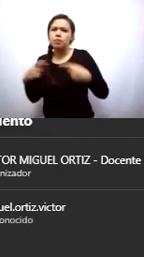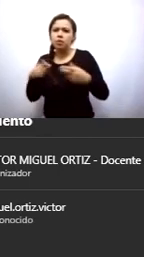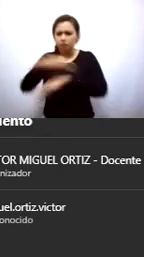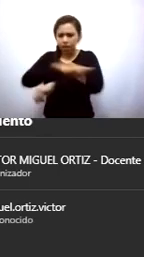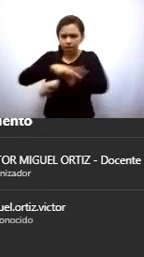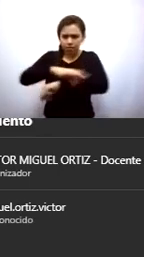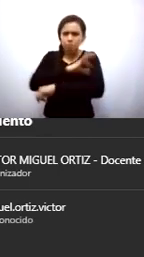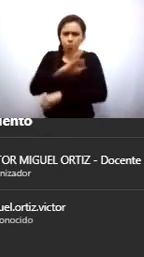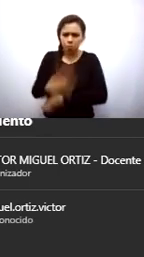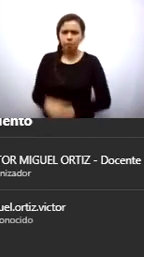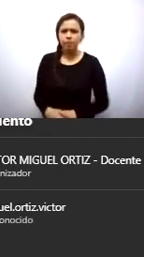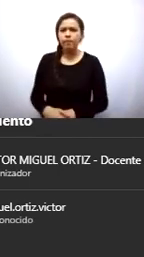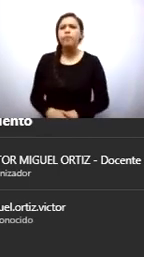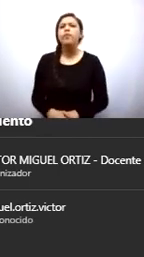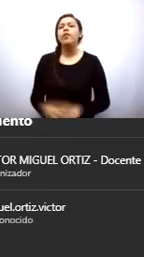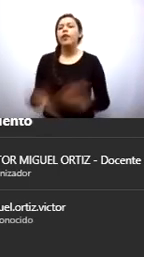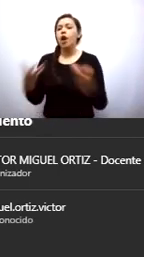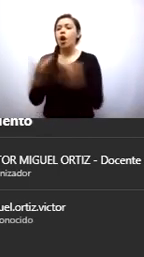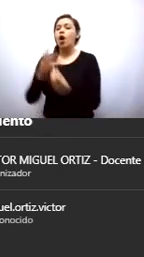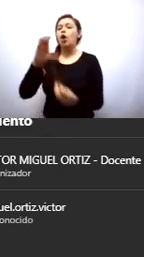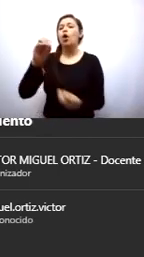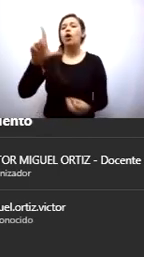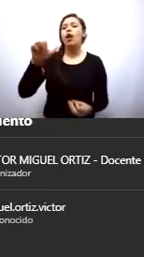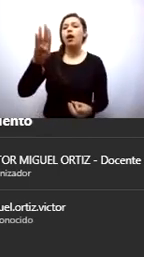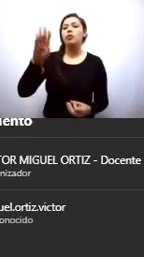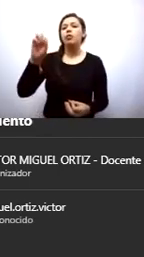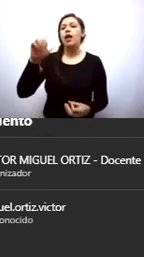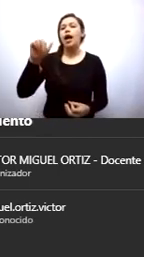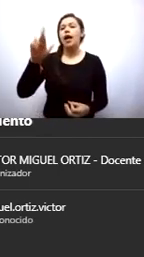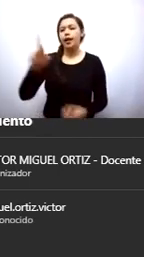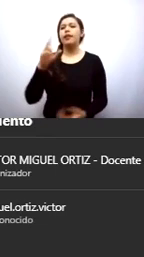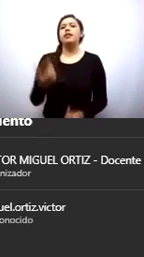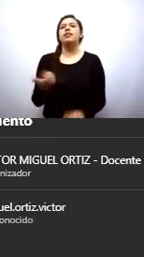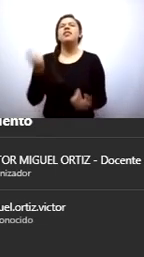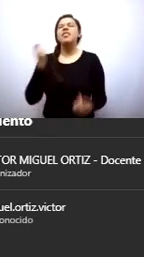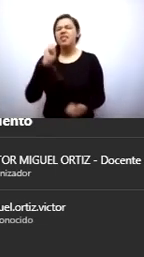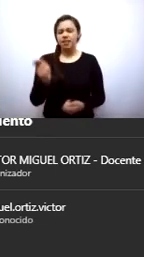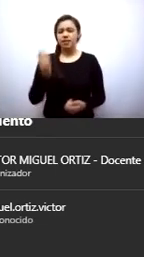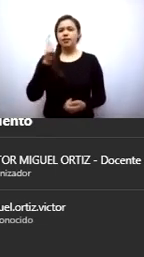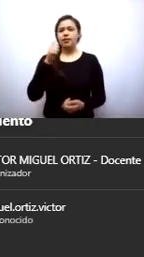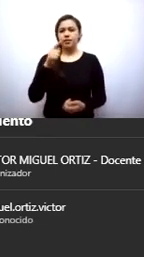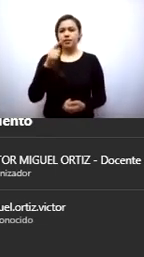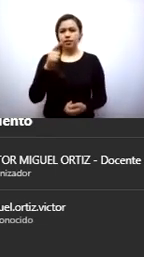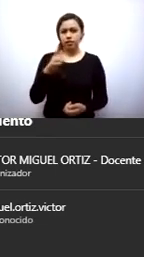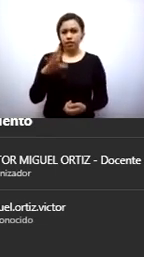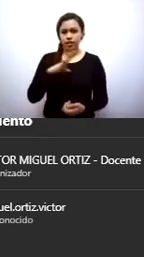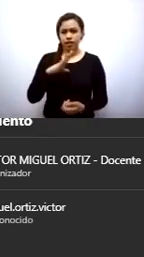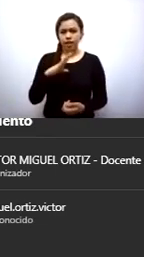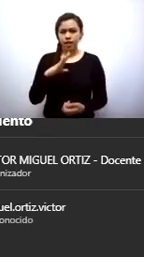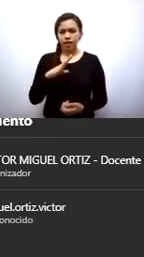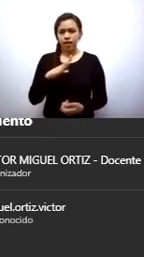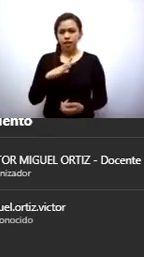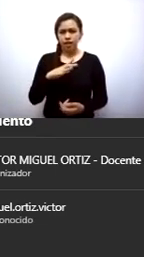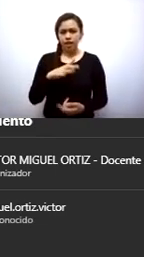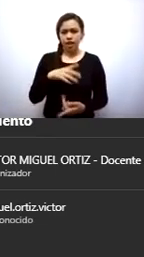a escoger colaborar en la pizarra. ¿Qué es lo que tenemos aquí? Pues bueno, si tú tienes, por ejemplo, este dispositivo como lápiz